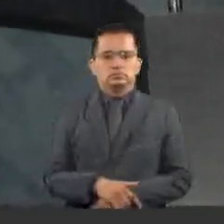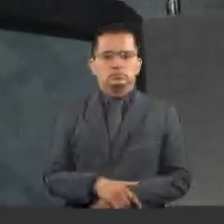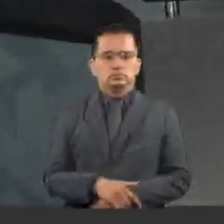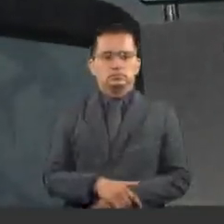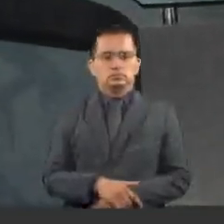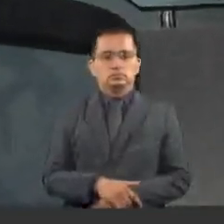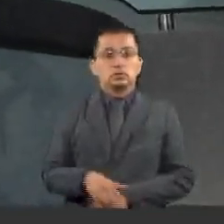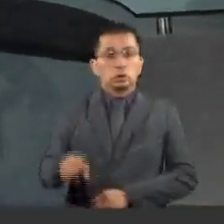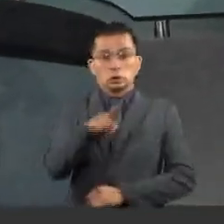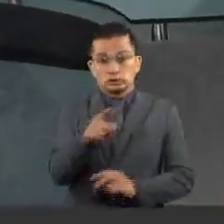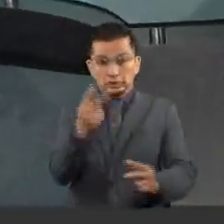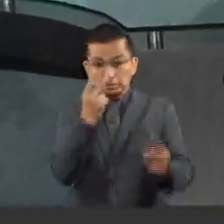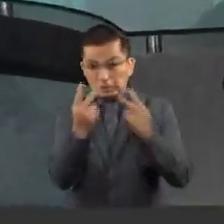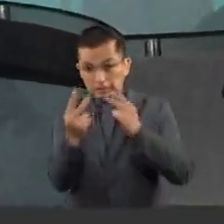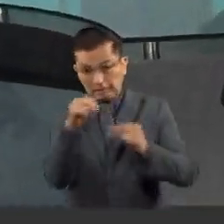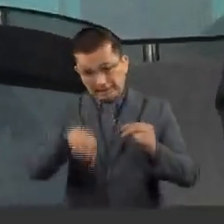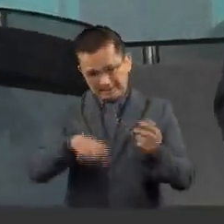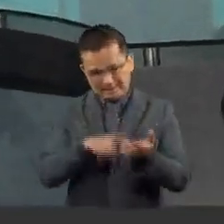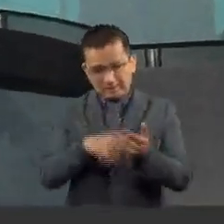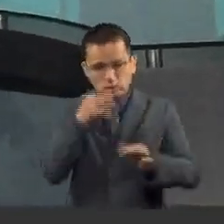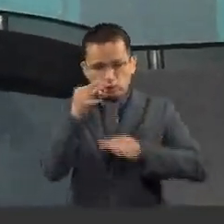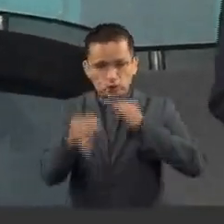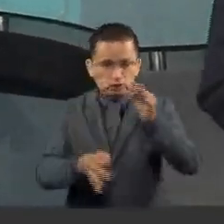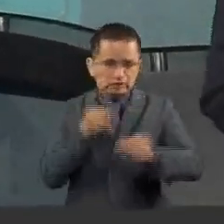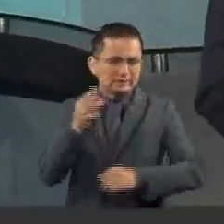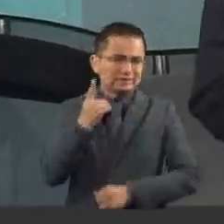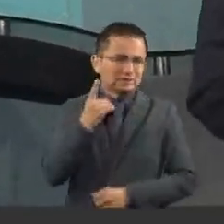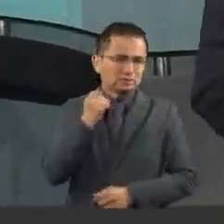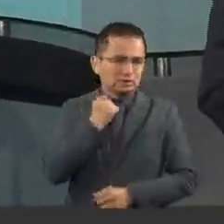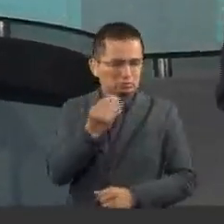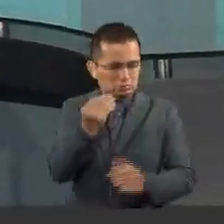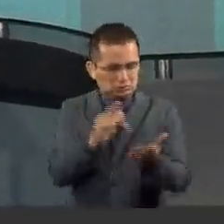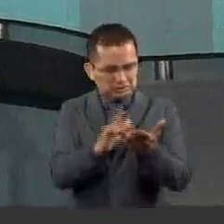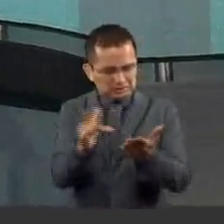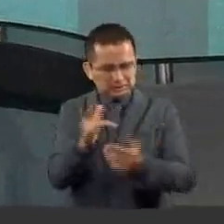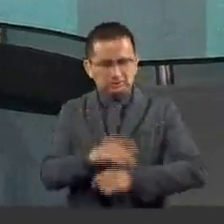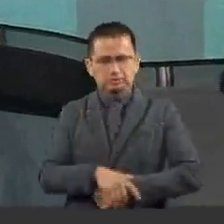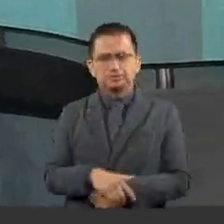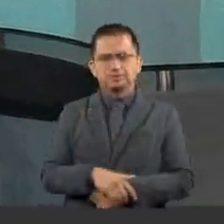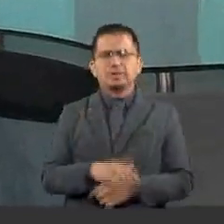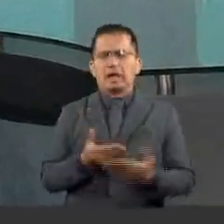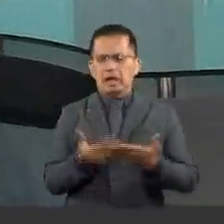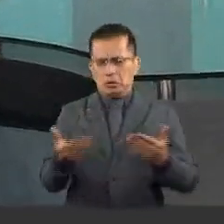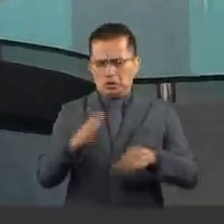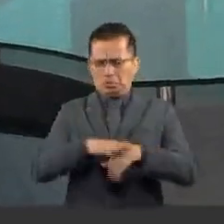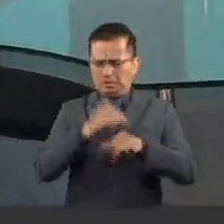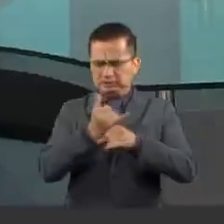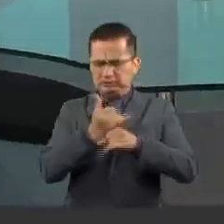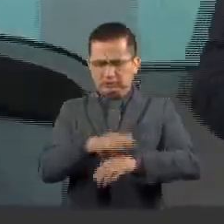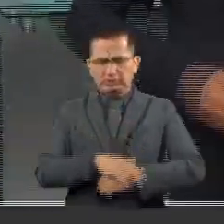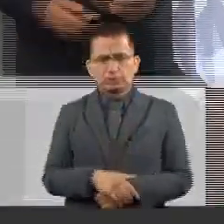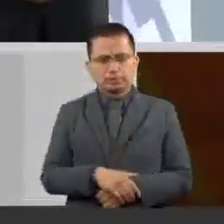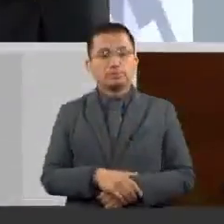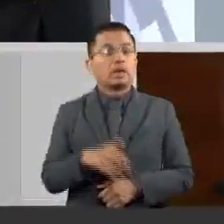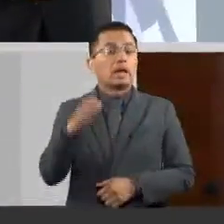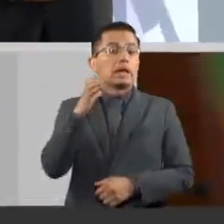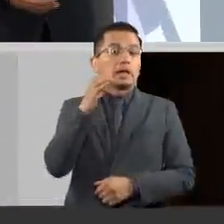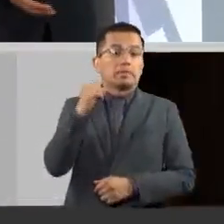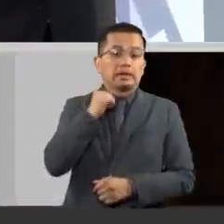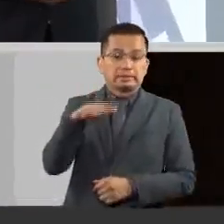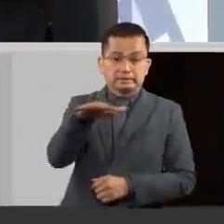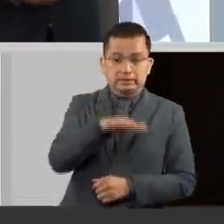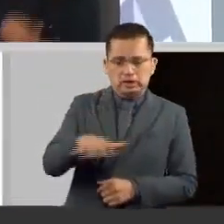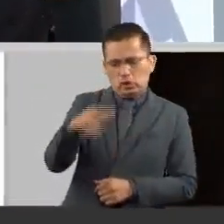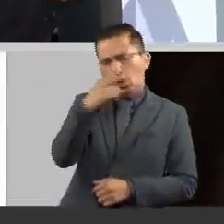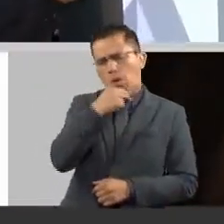Muchas gracias por quedarse noticias del Congreso esta noche vamos con más información el presidente de la junta de coordinación política del senado de la República